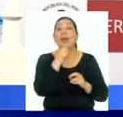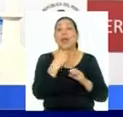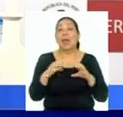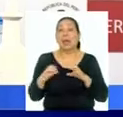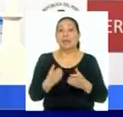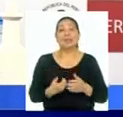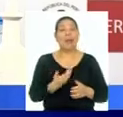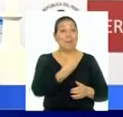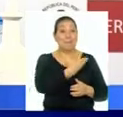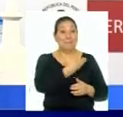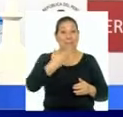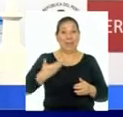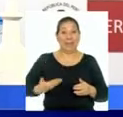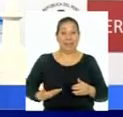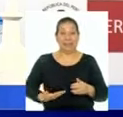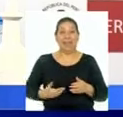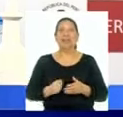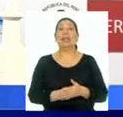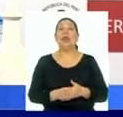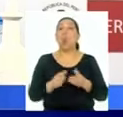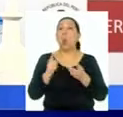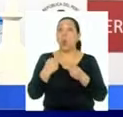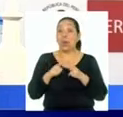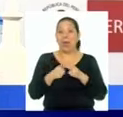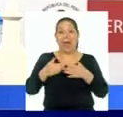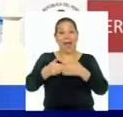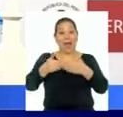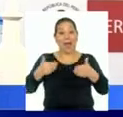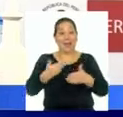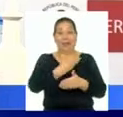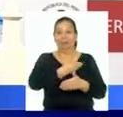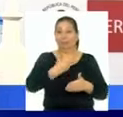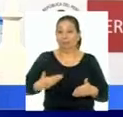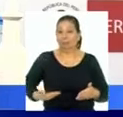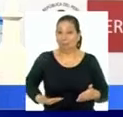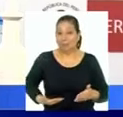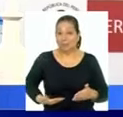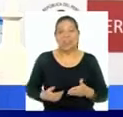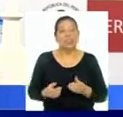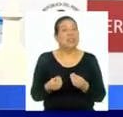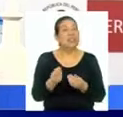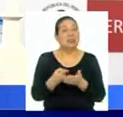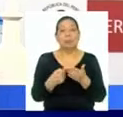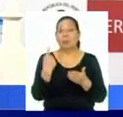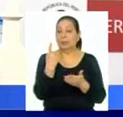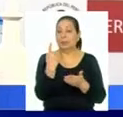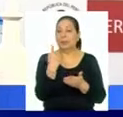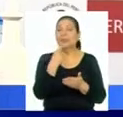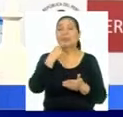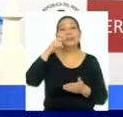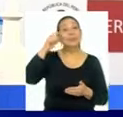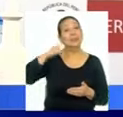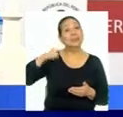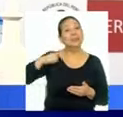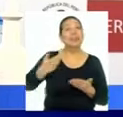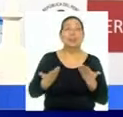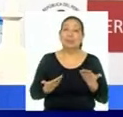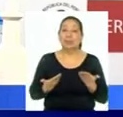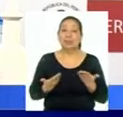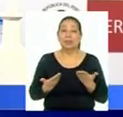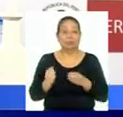hizo el presidente de la República al inicio de su mandato. Una está relacionada con la necesidad